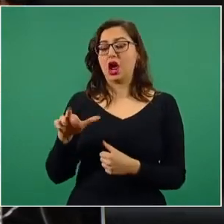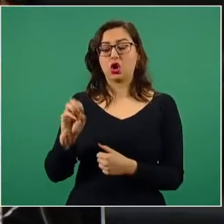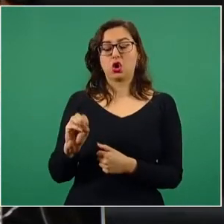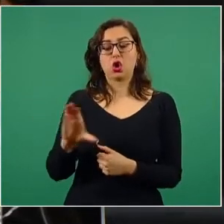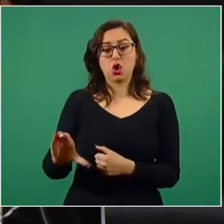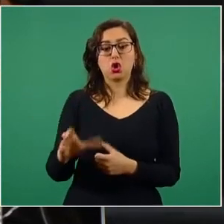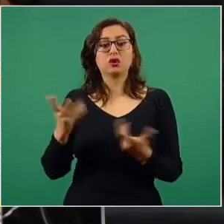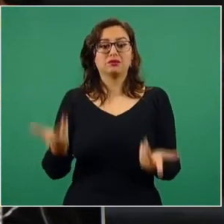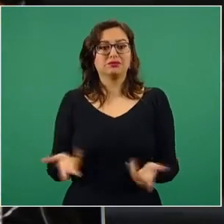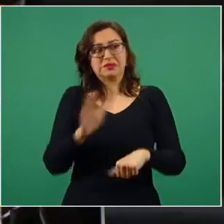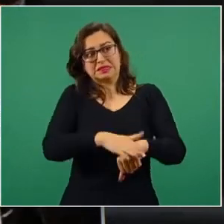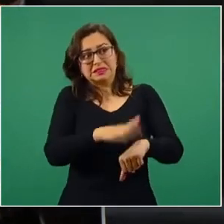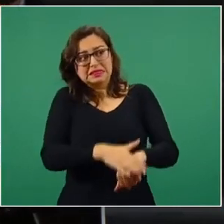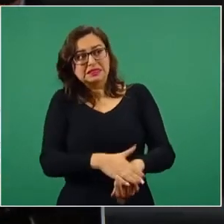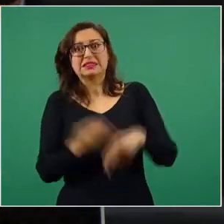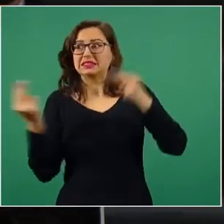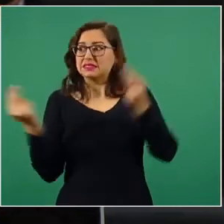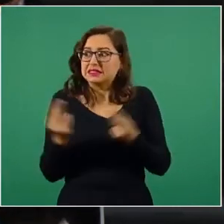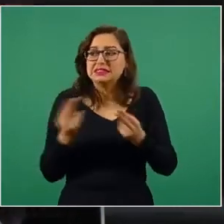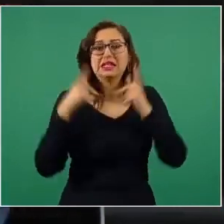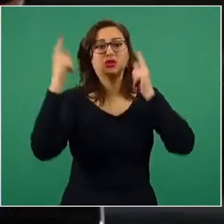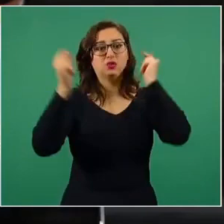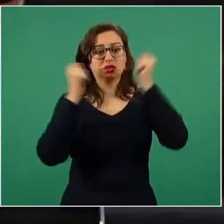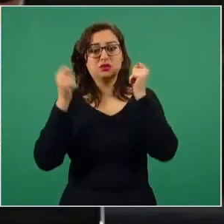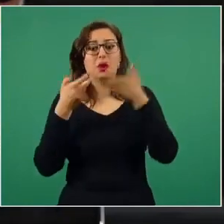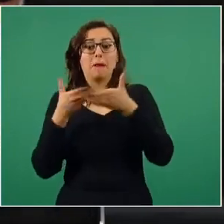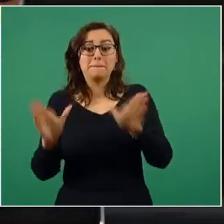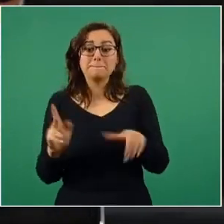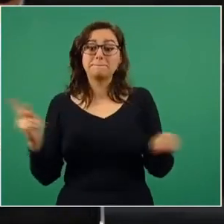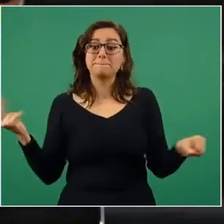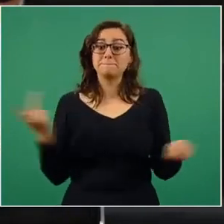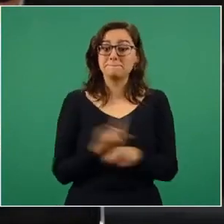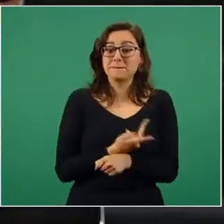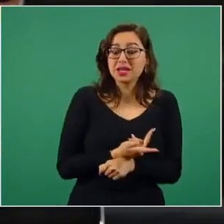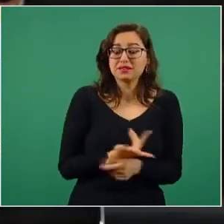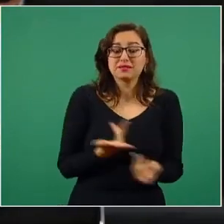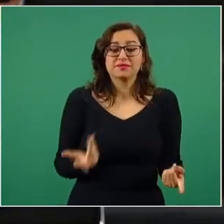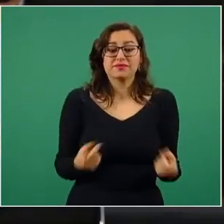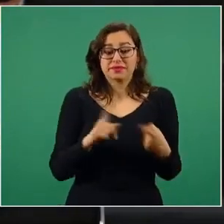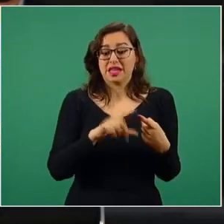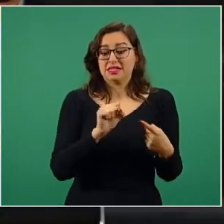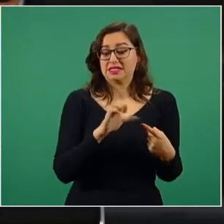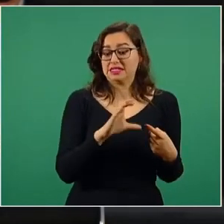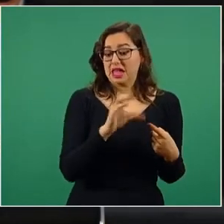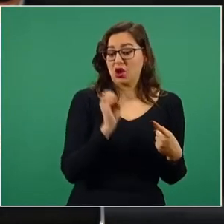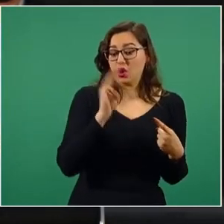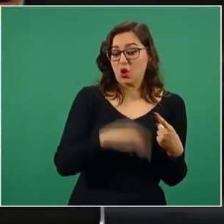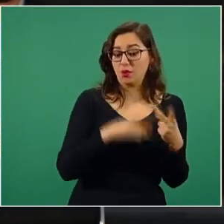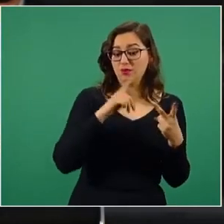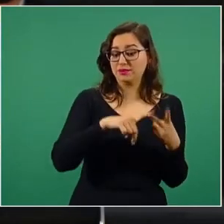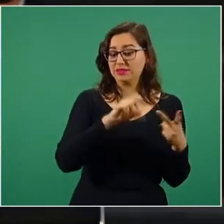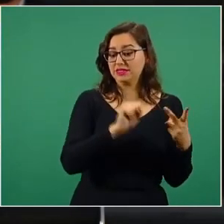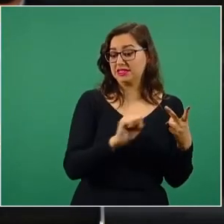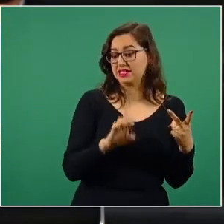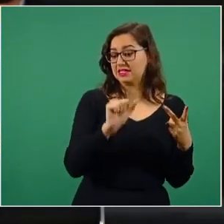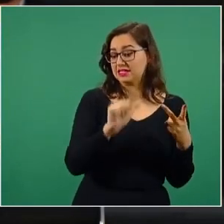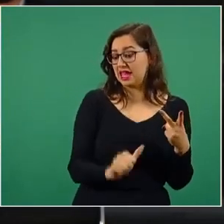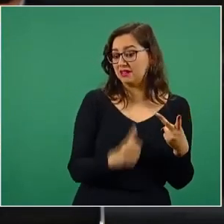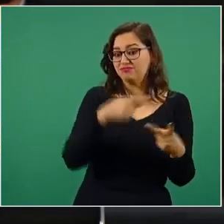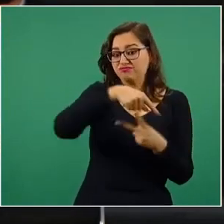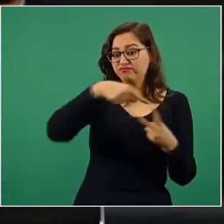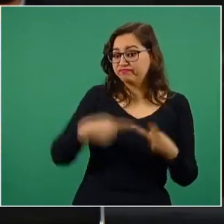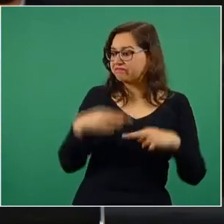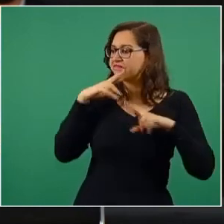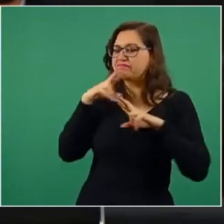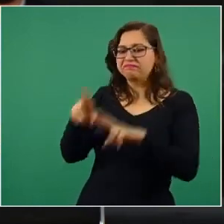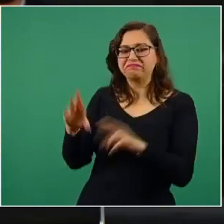González Cuevas. Sin embargo, tanto la Secretaría de Economía como la Secretaría de Salud no han resuelto este tema. Ojalá se